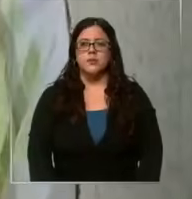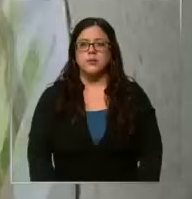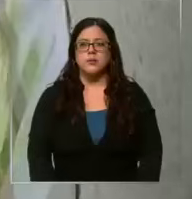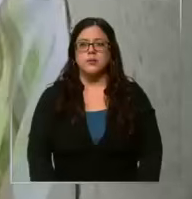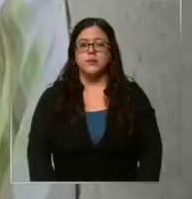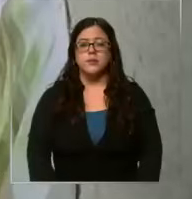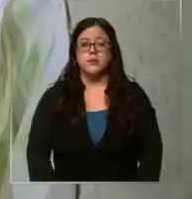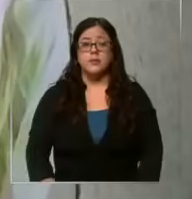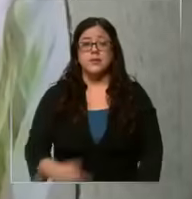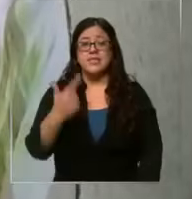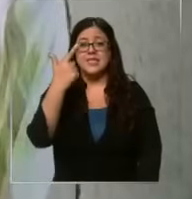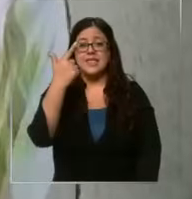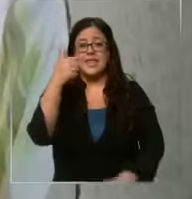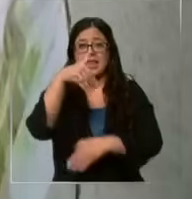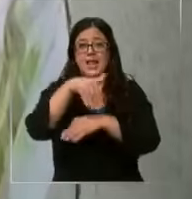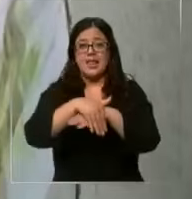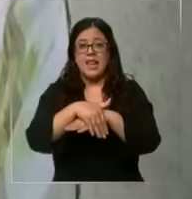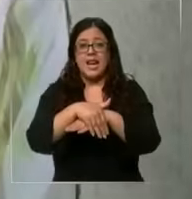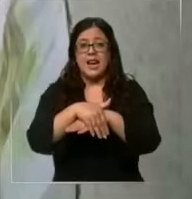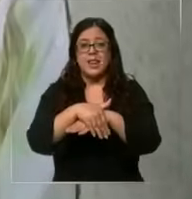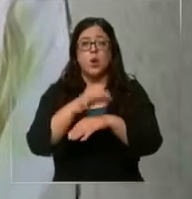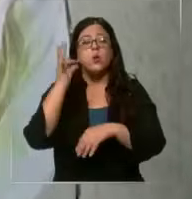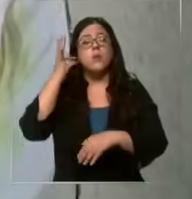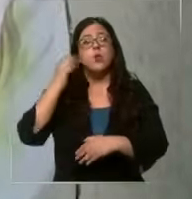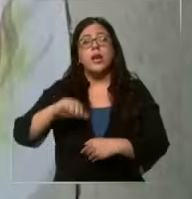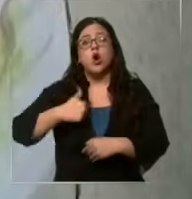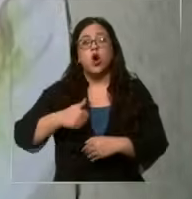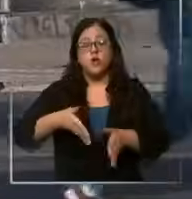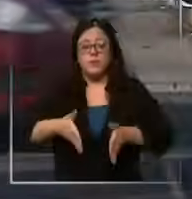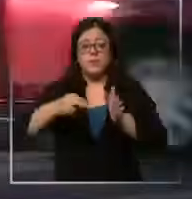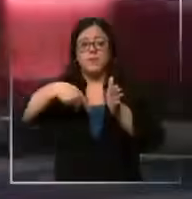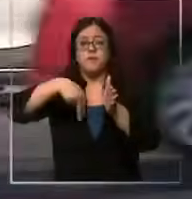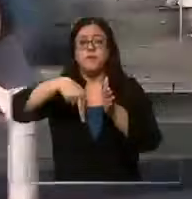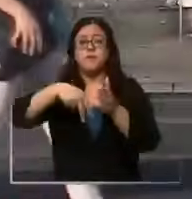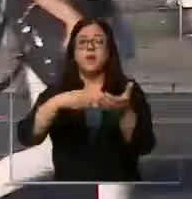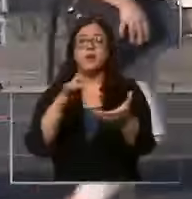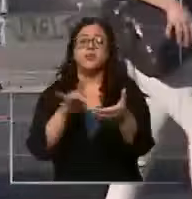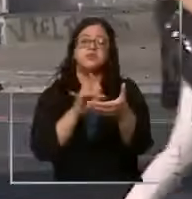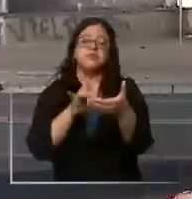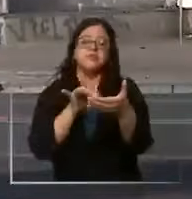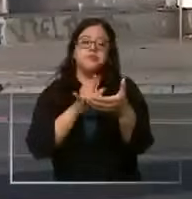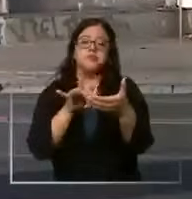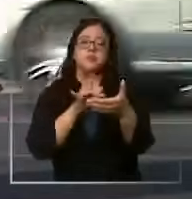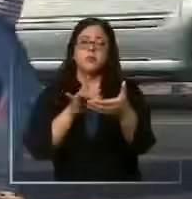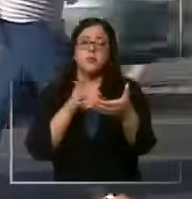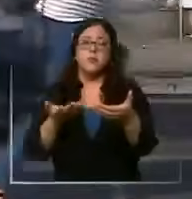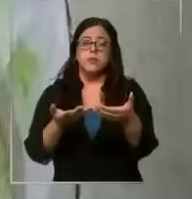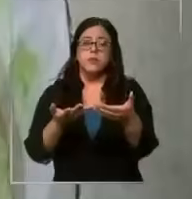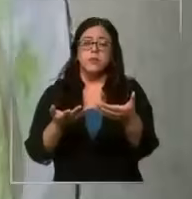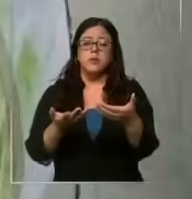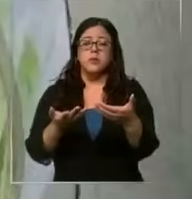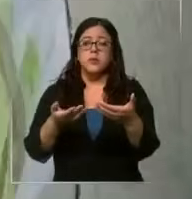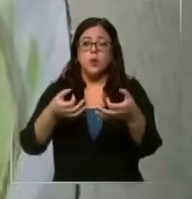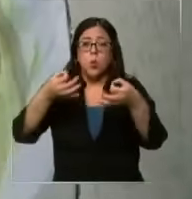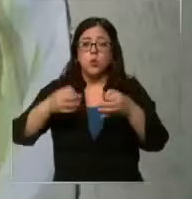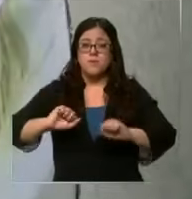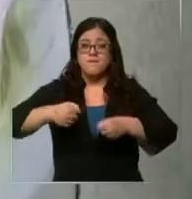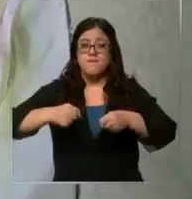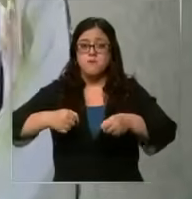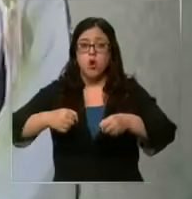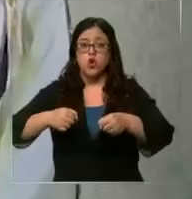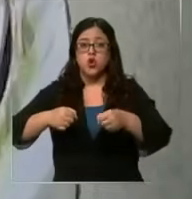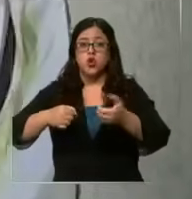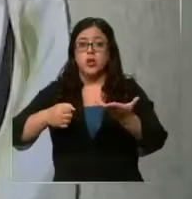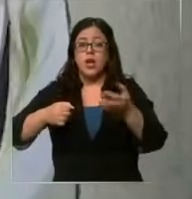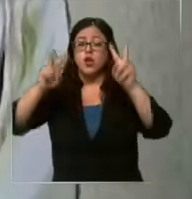Son casi las 7 de la tarde y una joven camina por la calle con el teléfono a la vista. Cosa de segundos se acerca un motorista